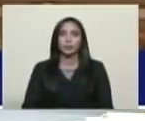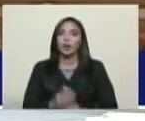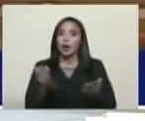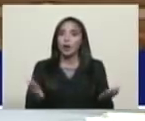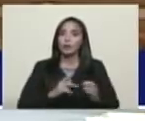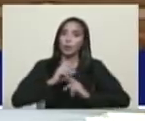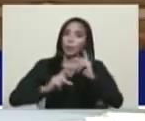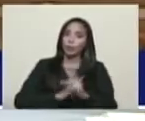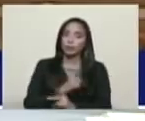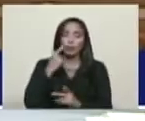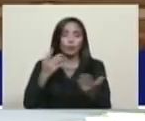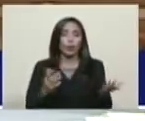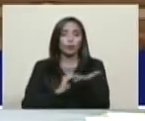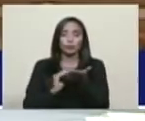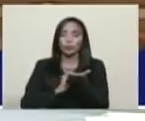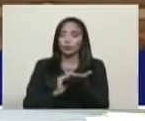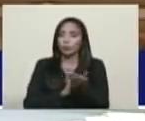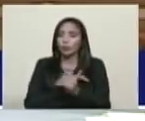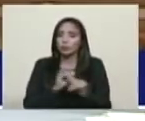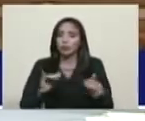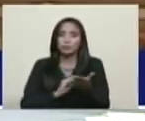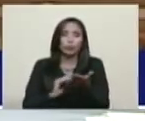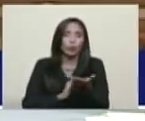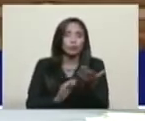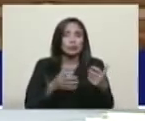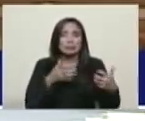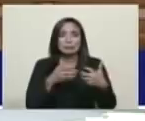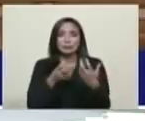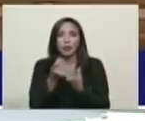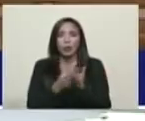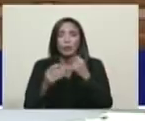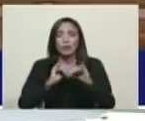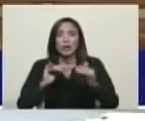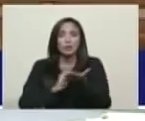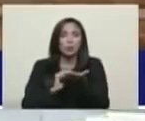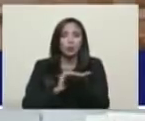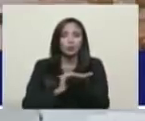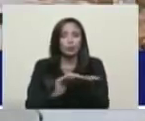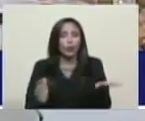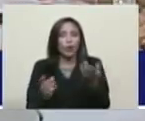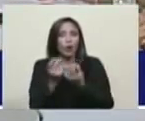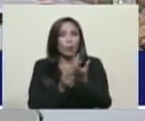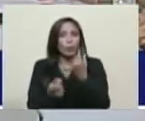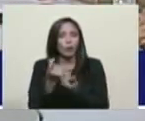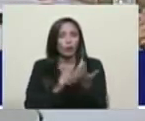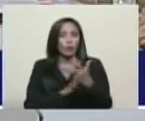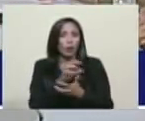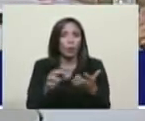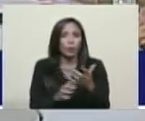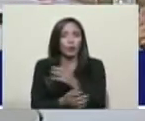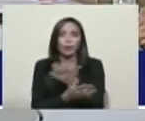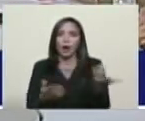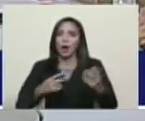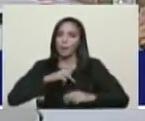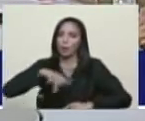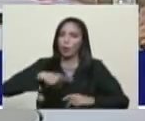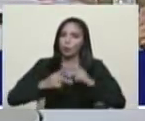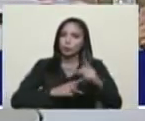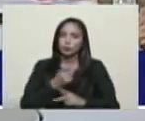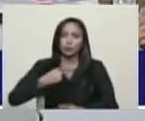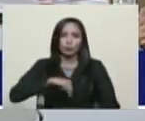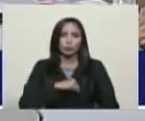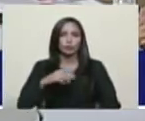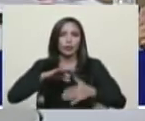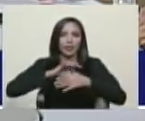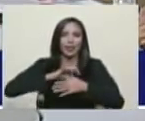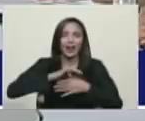producción vencemos la guerra económica. No va a haber guerra económica cuando produzcamos toda la carne, todo el maíz,